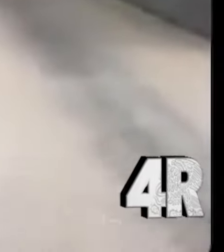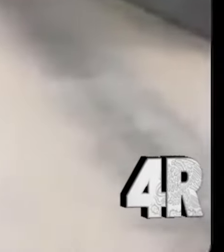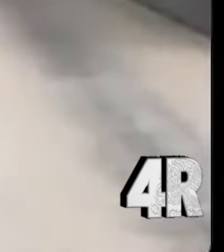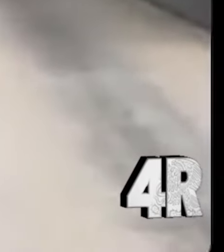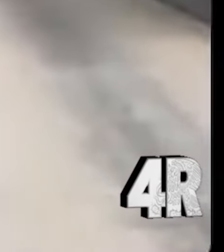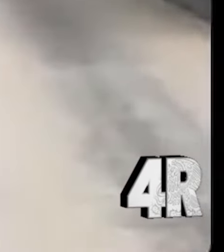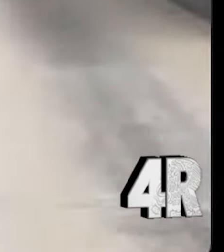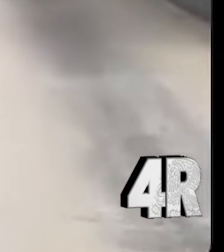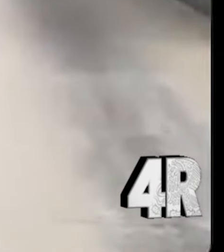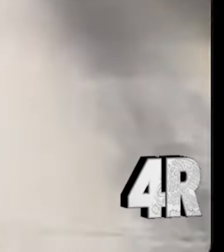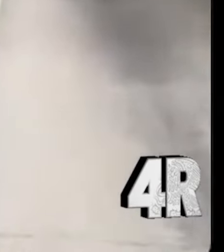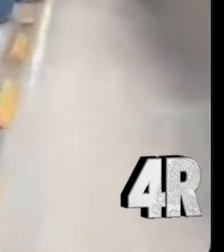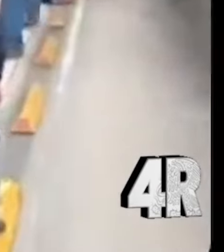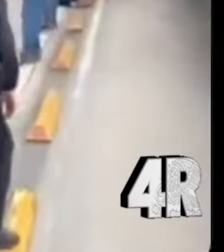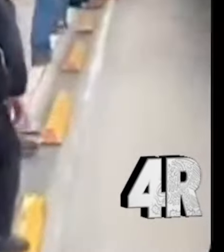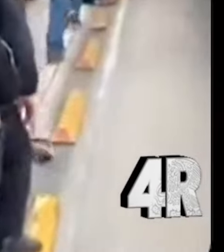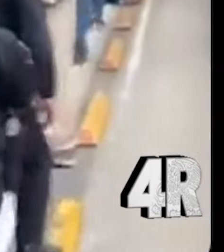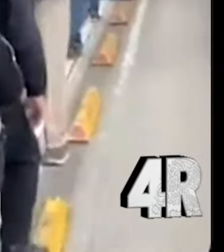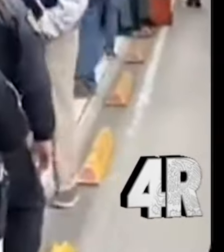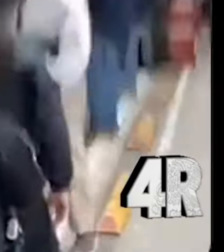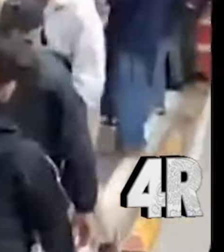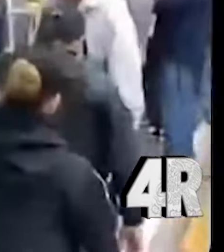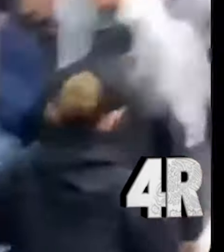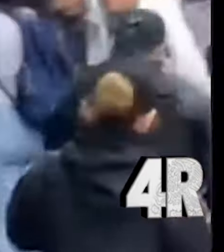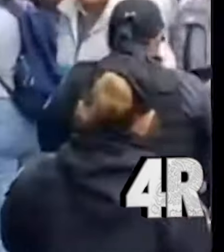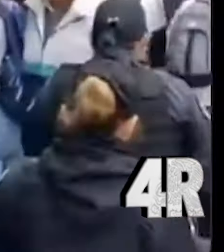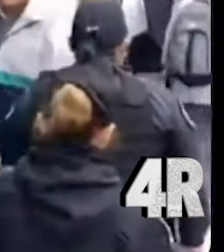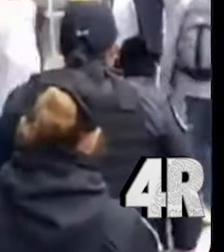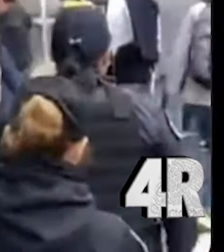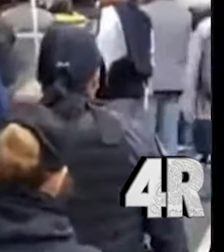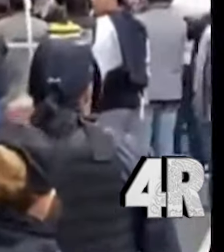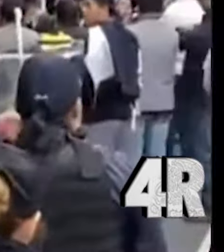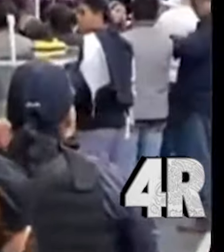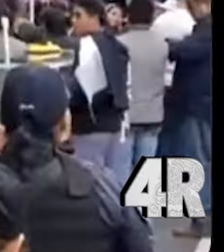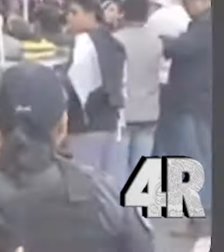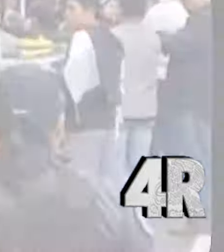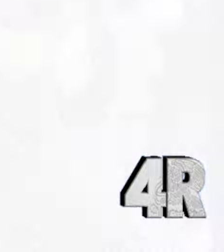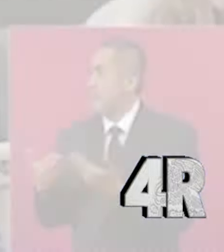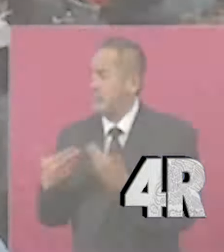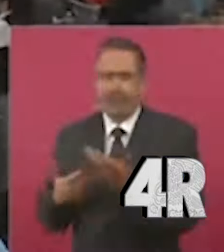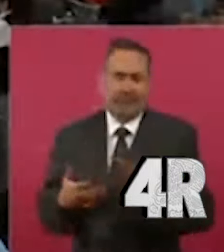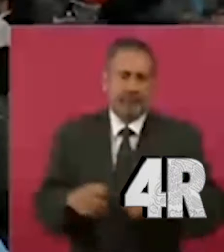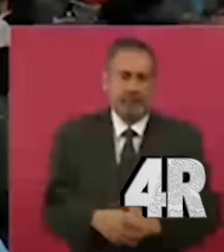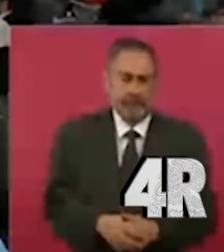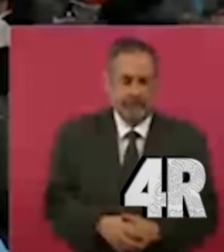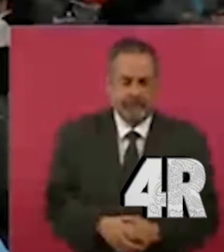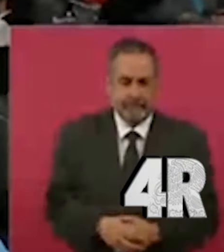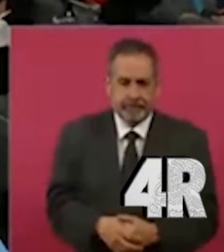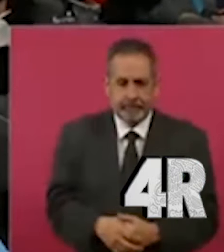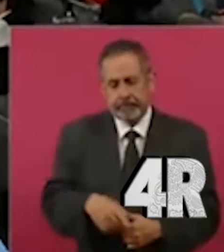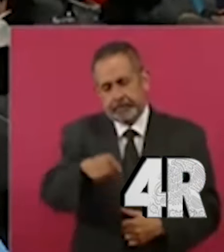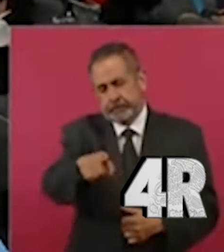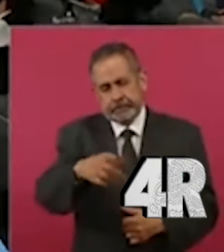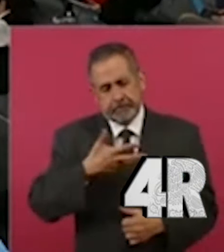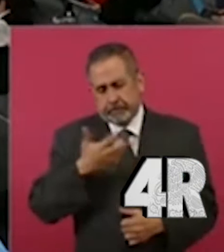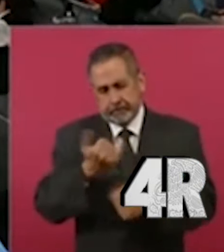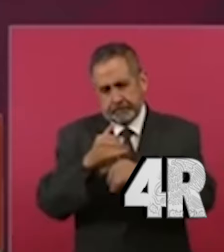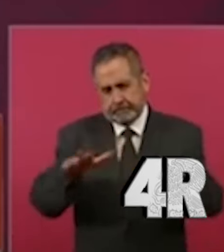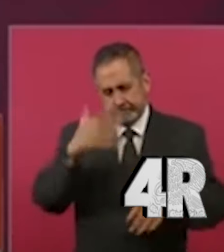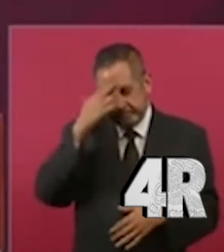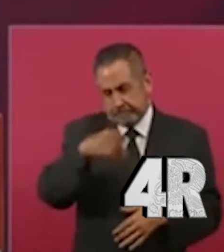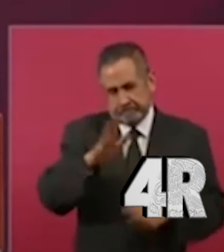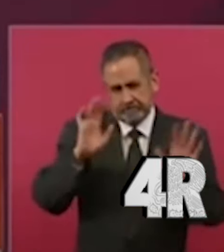este buffet el cual está en su mayoría representado por panistas y por priistas no tengo información la verdad sobre esto no